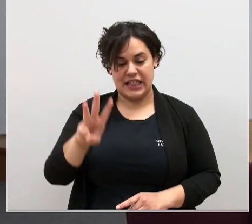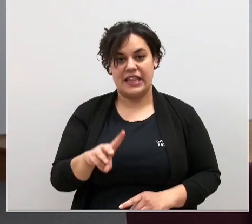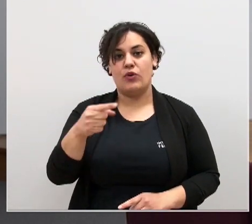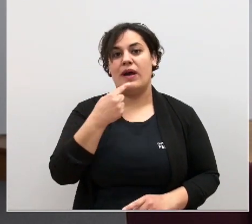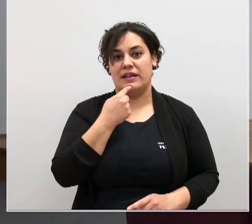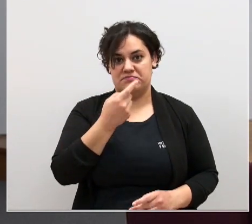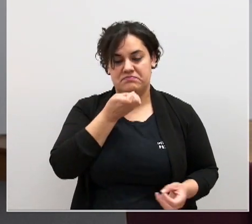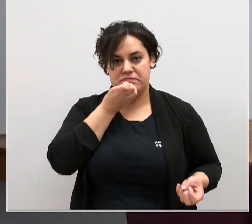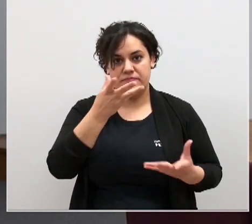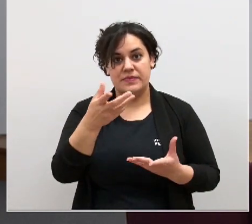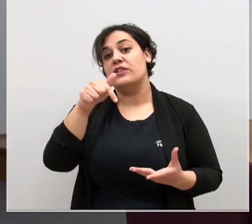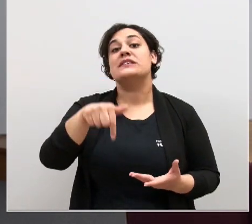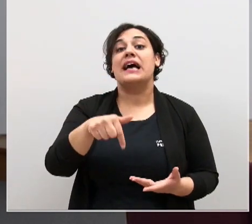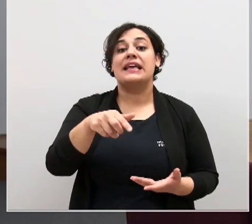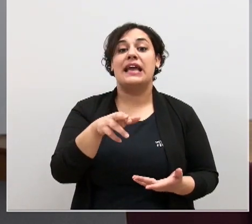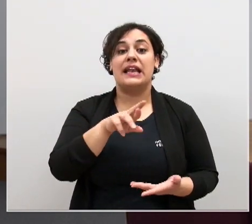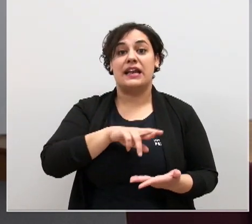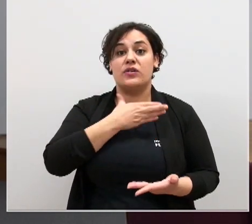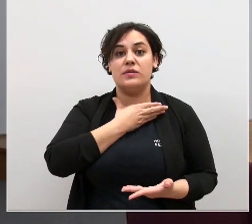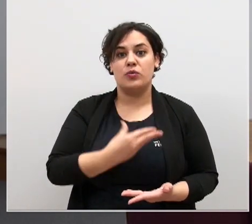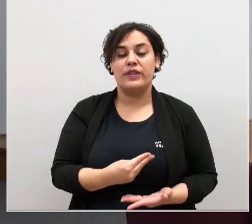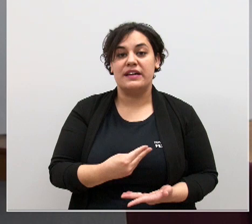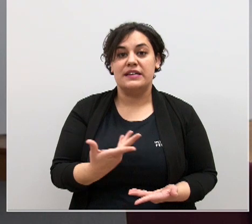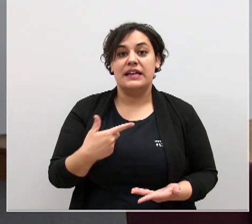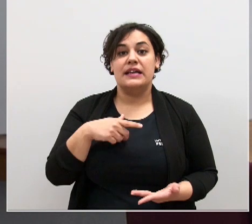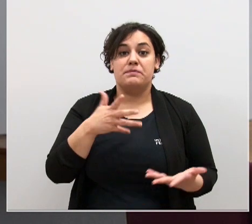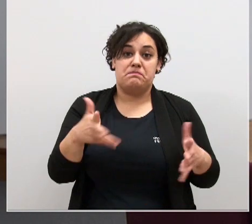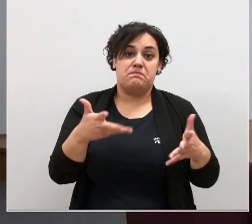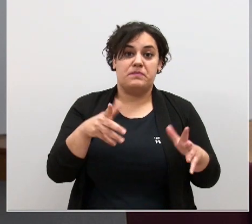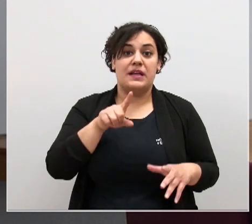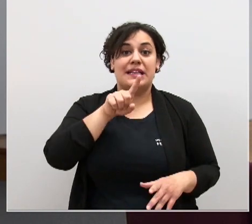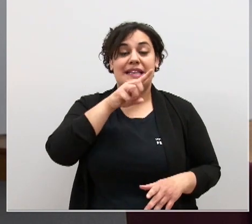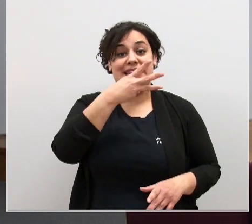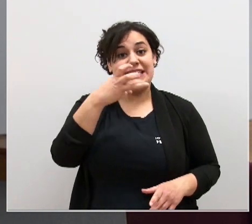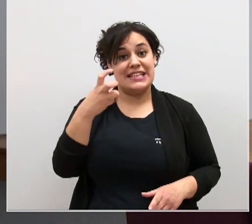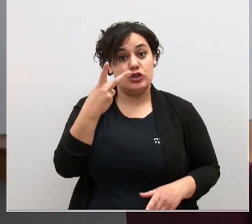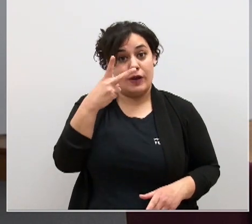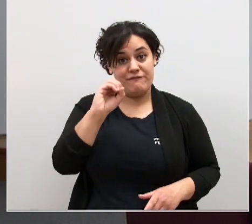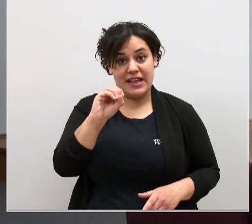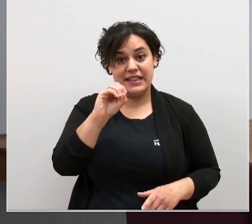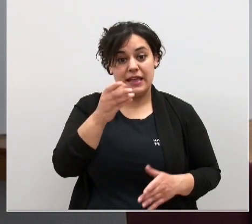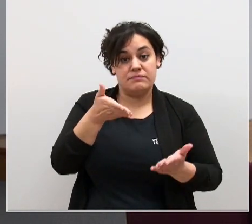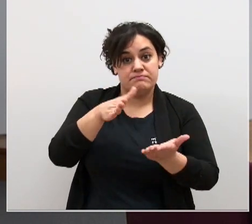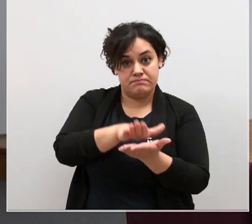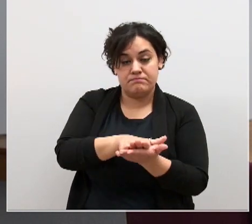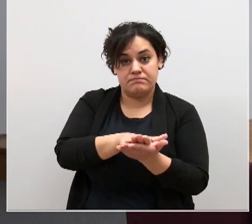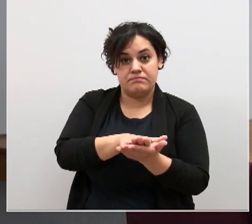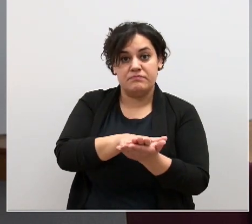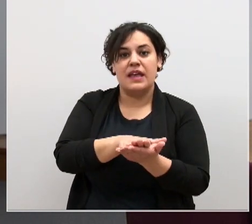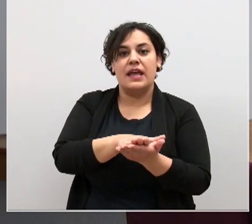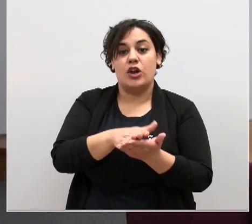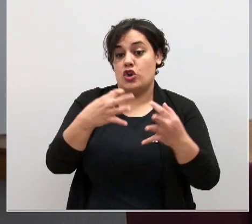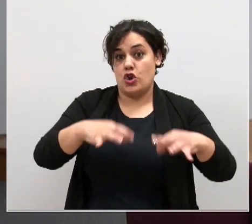todas las causas en Murcia para este periodo hubiera sido de 320 fallecimientos, cifra muy por encima de la alcanzada